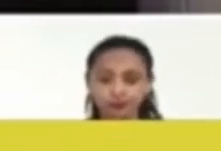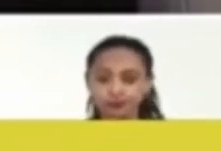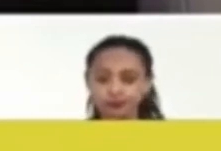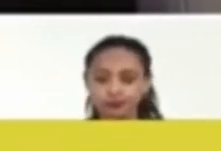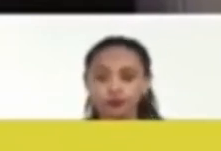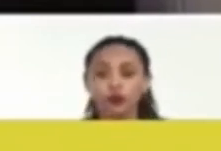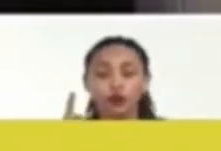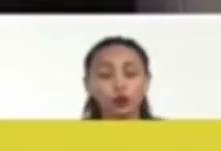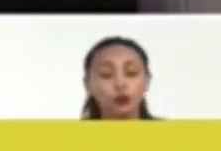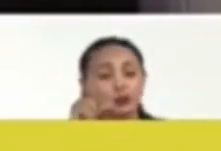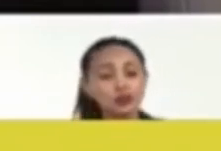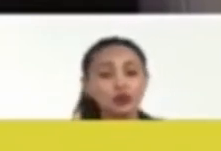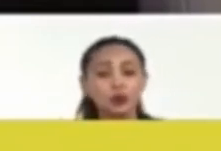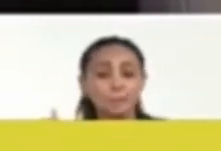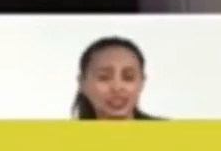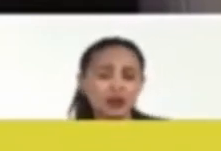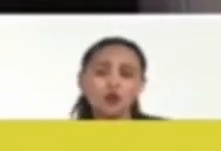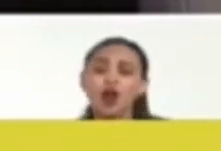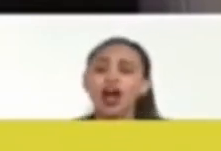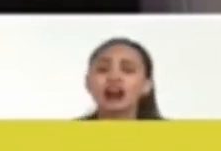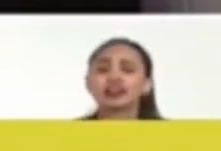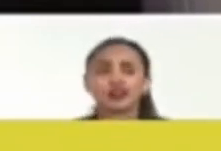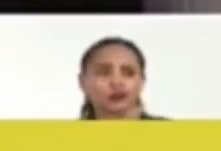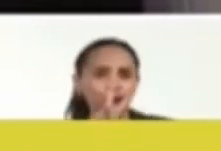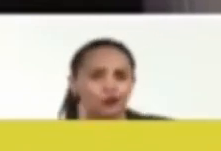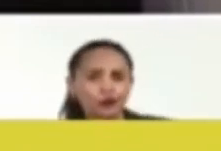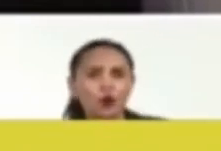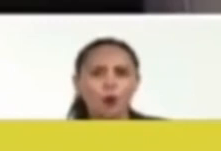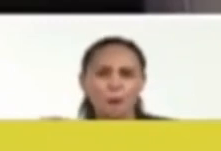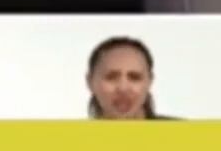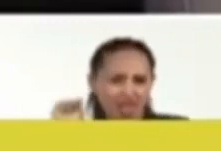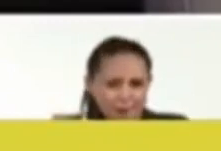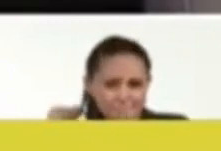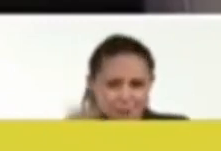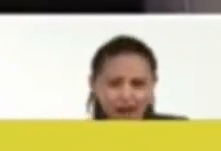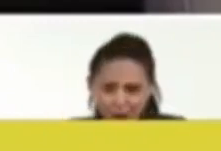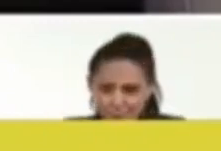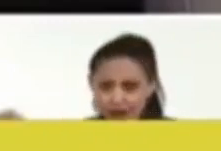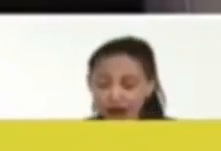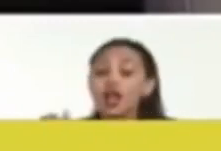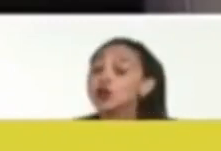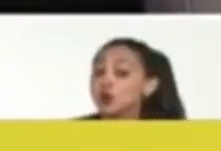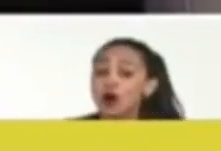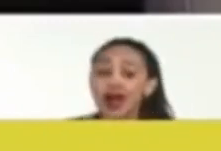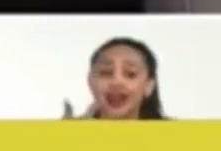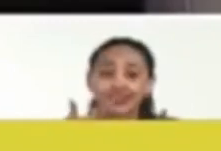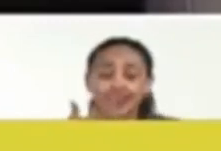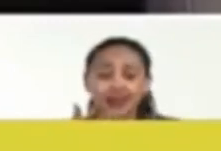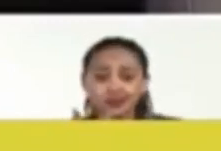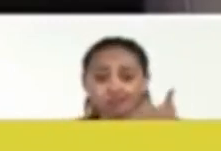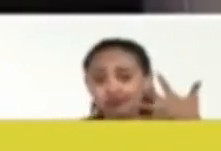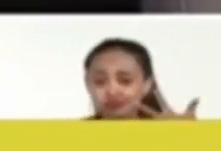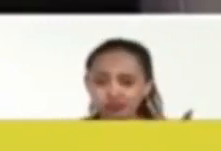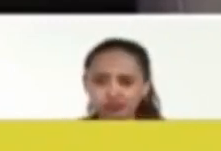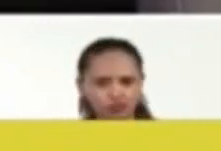Otros participan en hechos vandálicos y lanzan piedras, rompen cristales, y con eso no